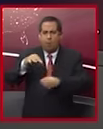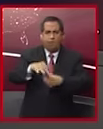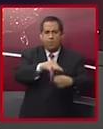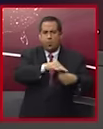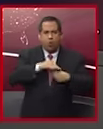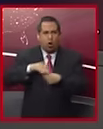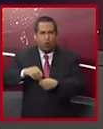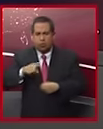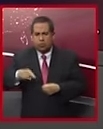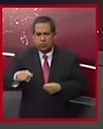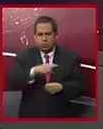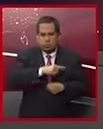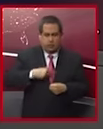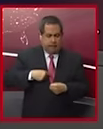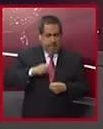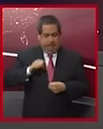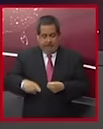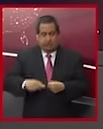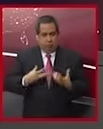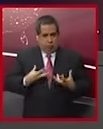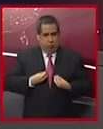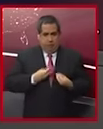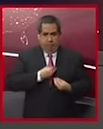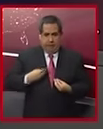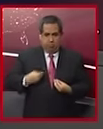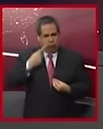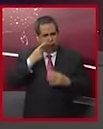parte de quienes integran esta Asamblea Constituyente.